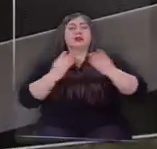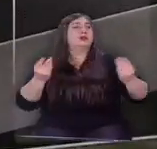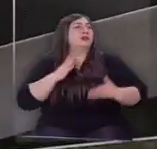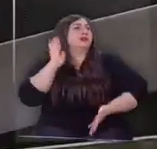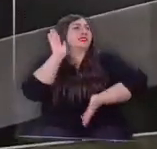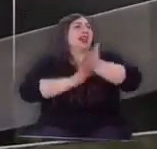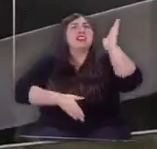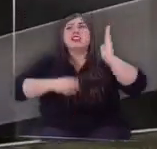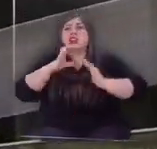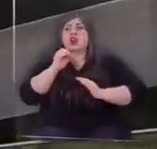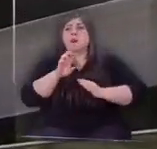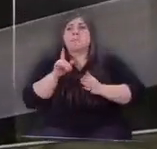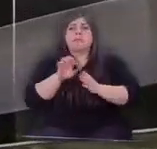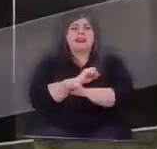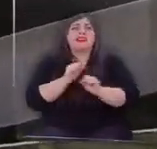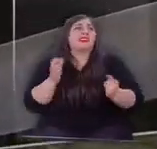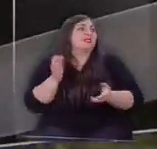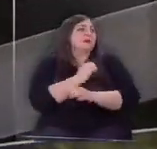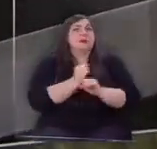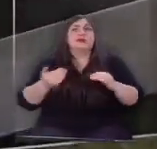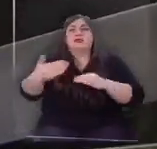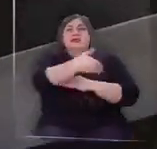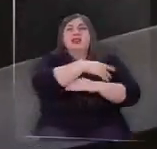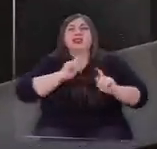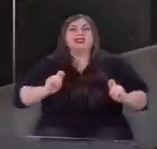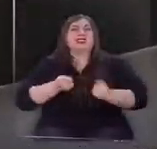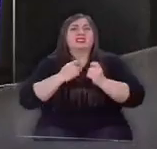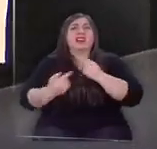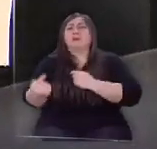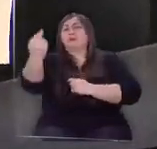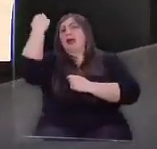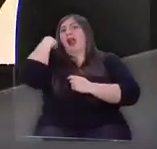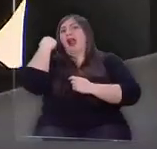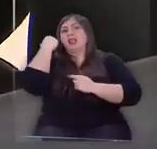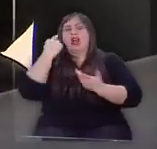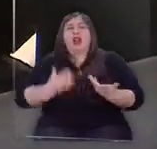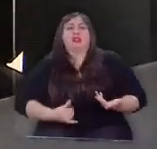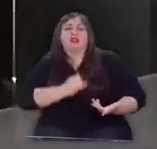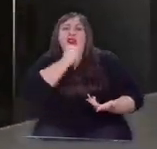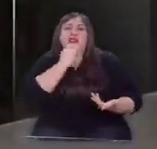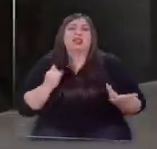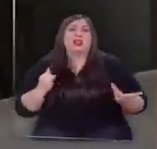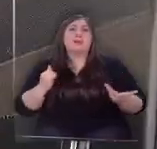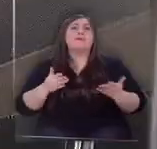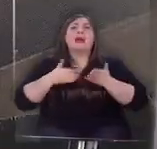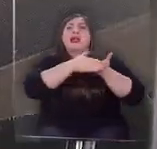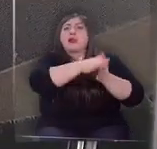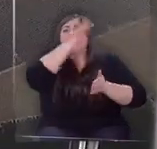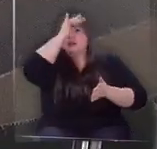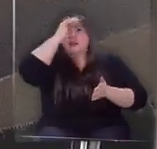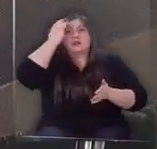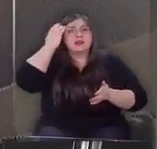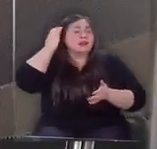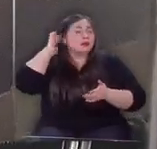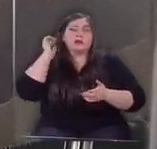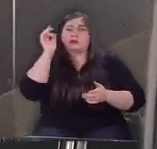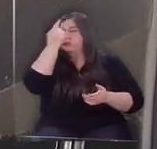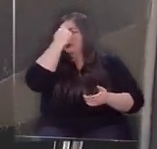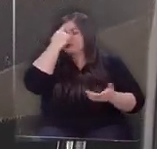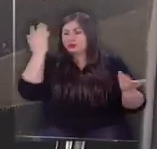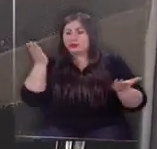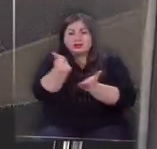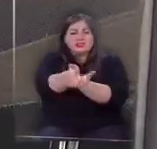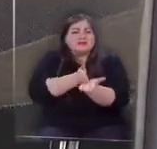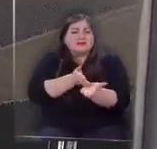salí de la Copec y no puedes virar, voy a tratar de girar aquí para devolverme para el lado de Puente. Súper absurdo que dividan